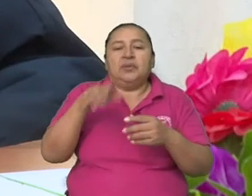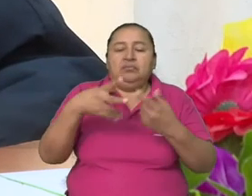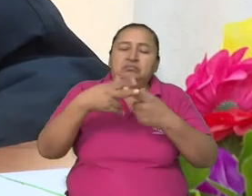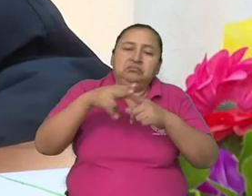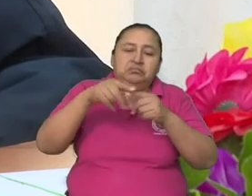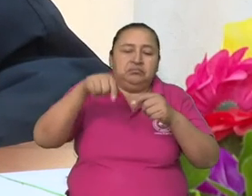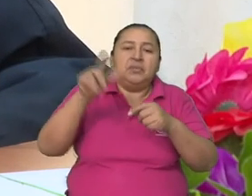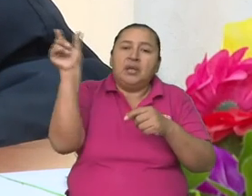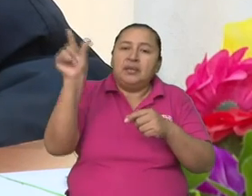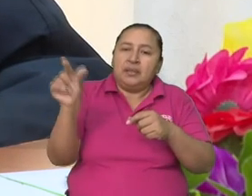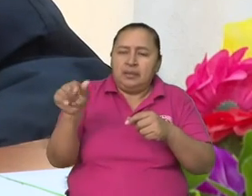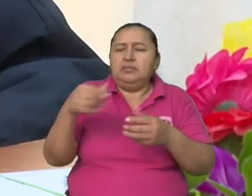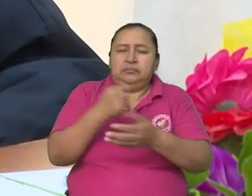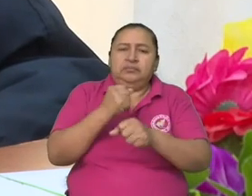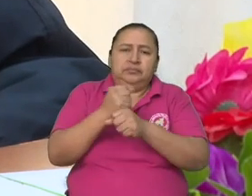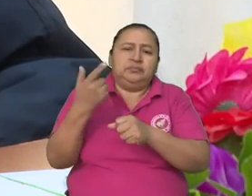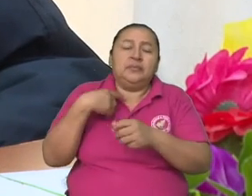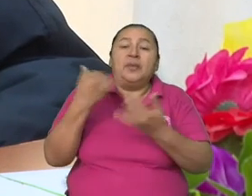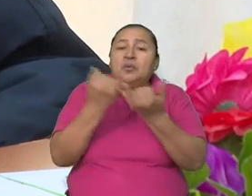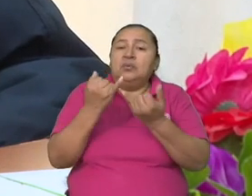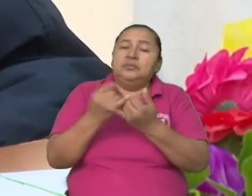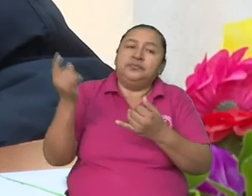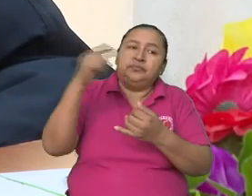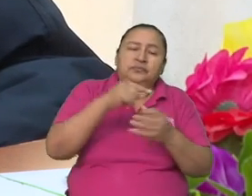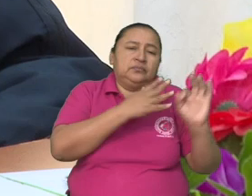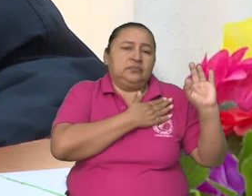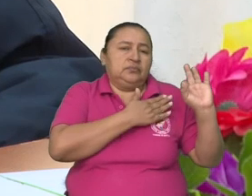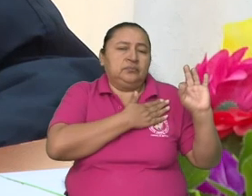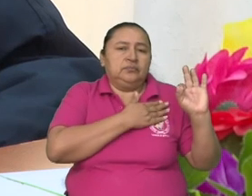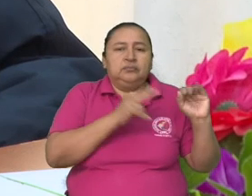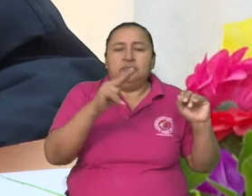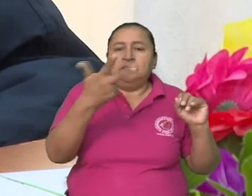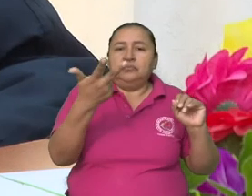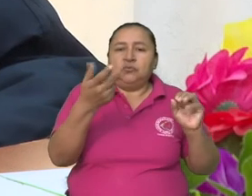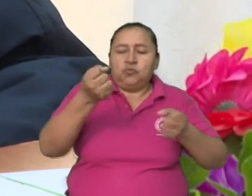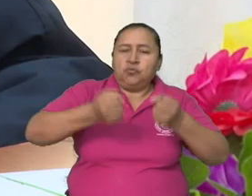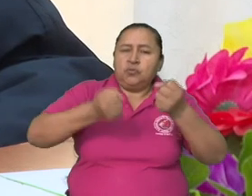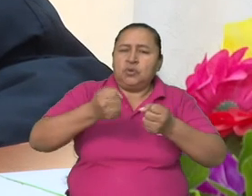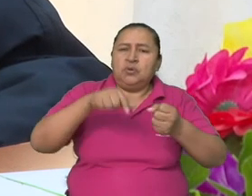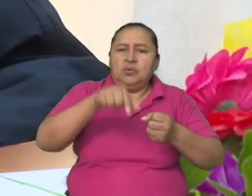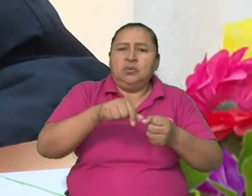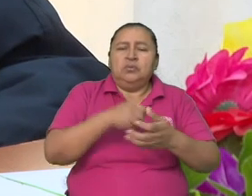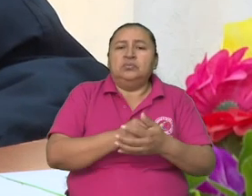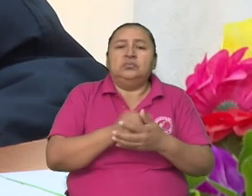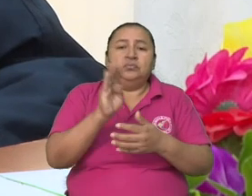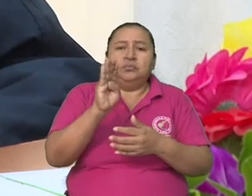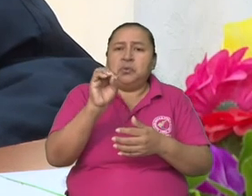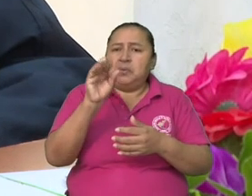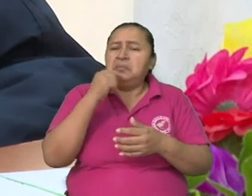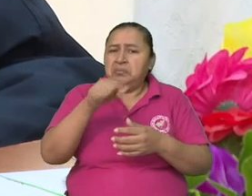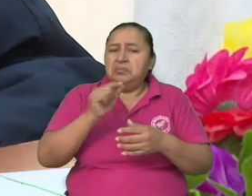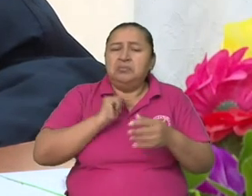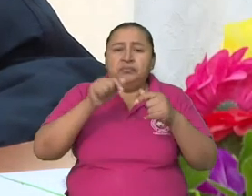en Italia ahorita. Pues. Igual vienen también en febrero 8 carritos go-kart, ya los